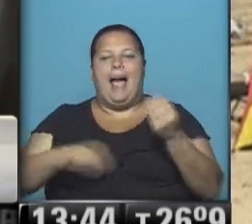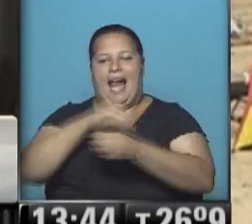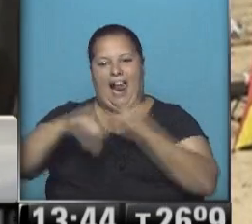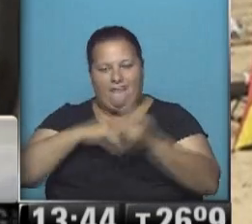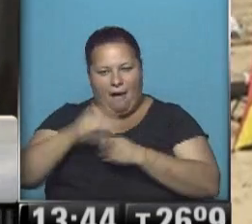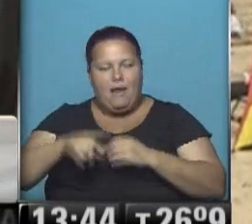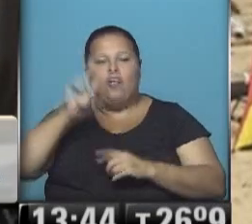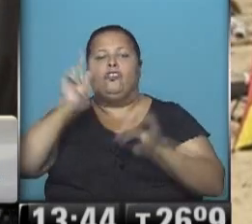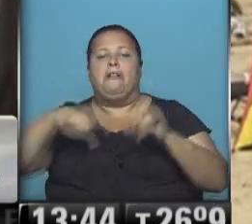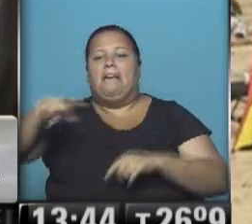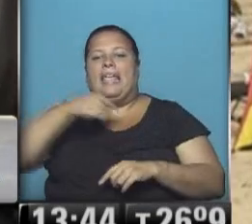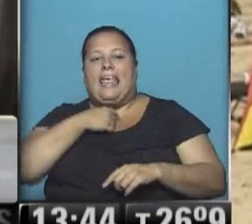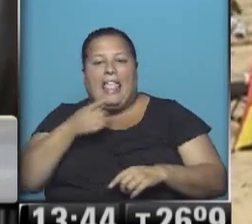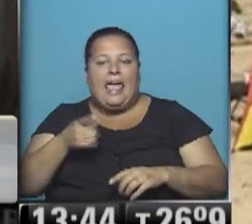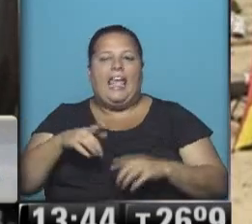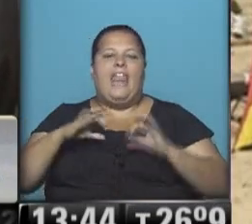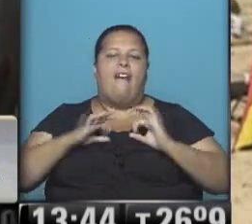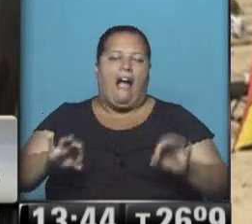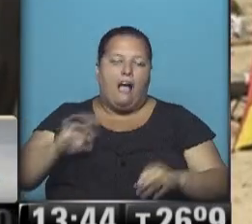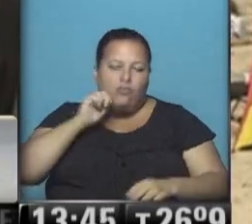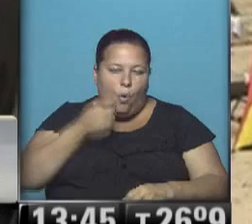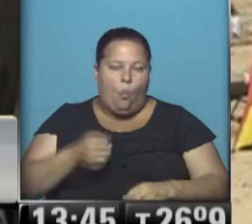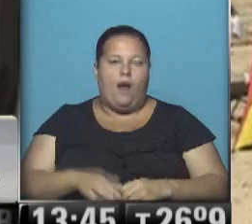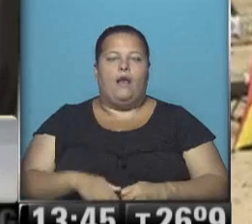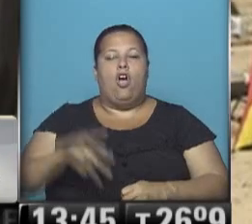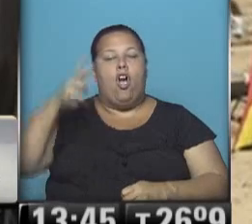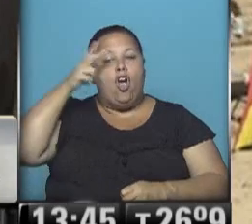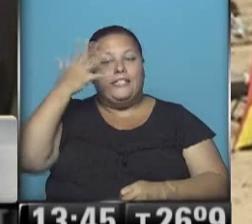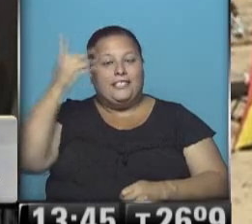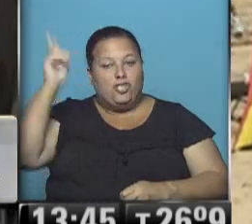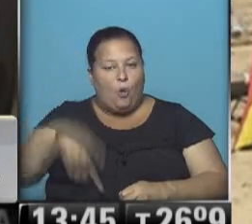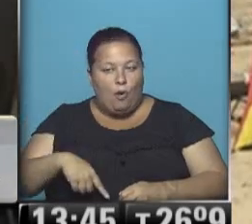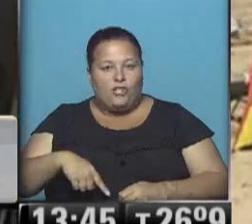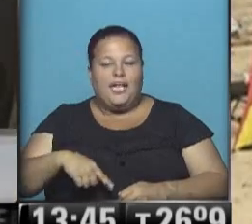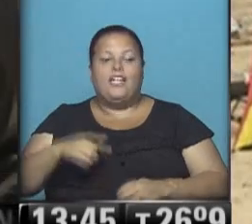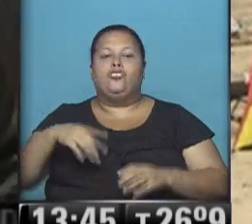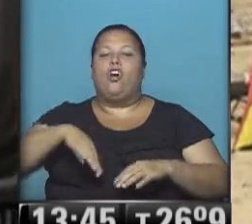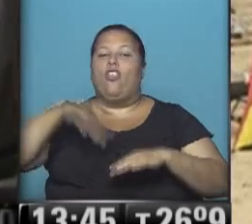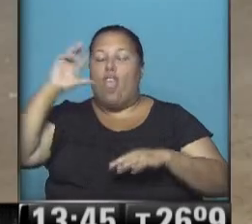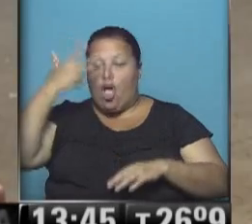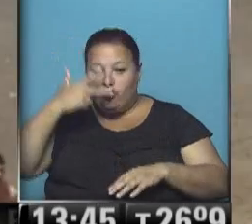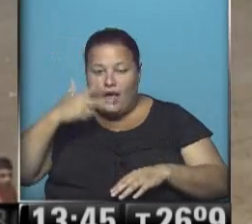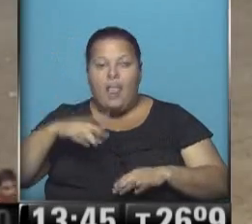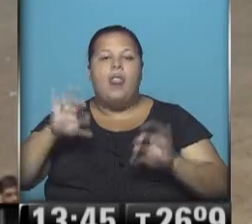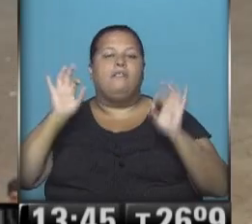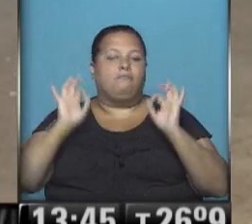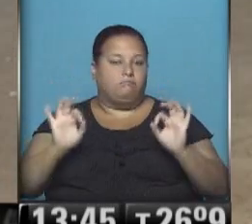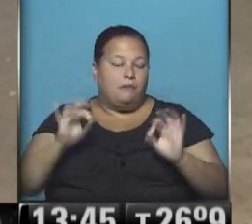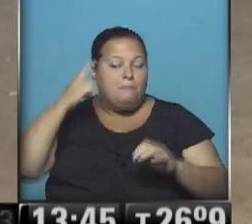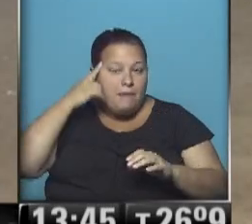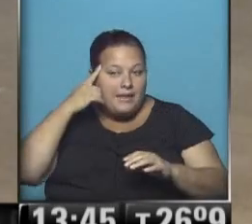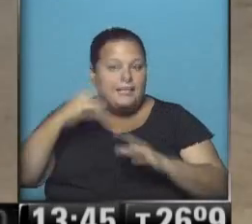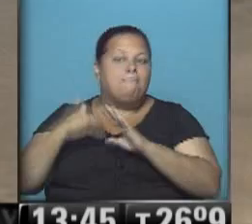familia, para todos aquellos que quieren pasar unas buenas vacaciones. El 85% de la capacidad hotelera espera